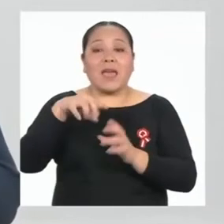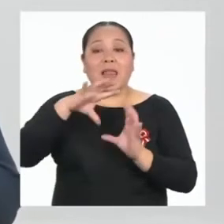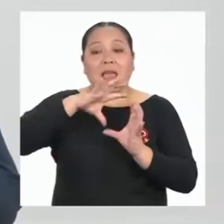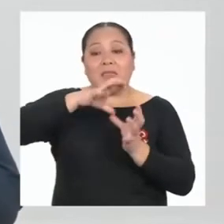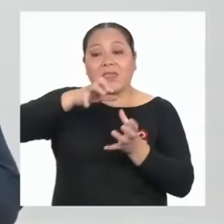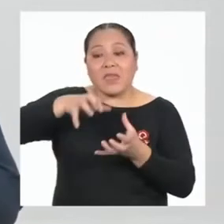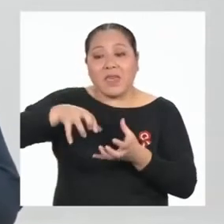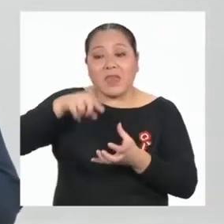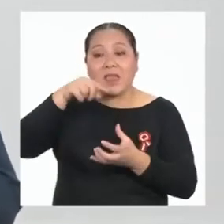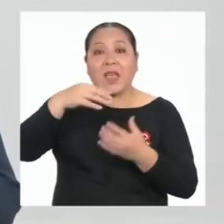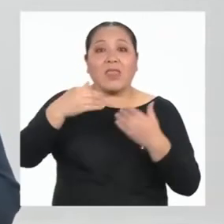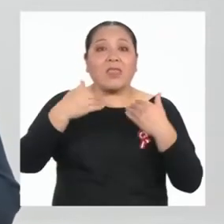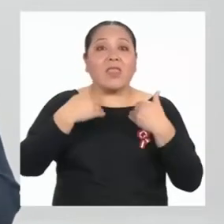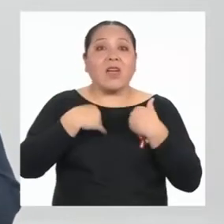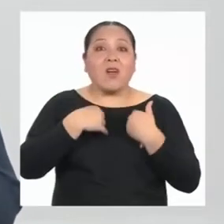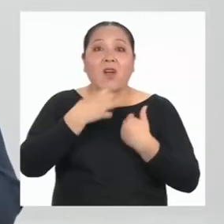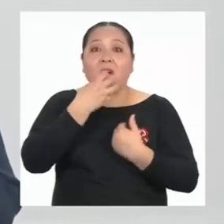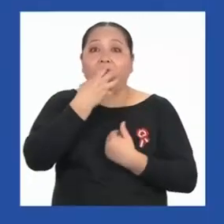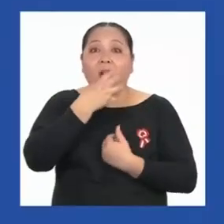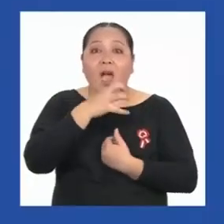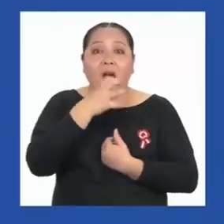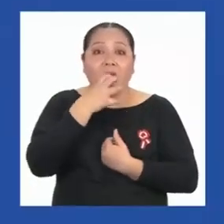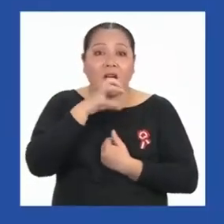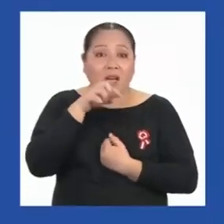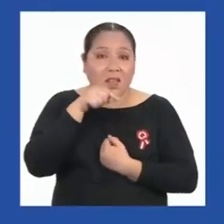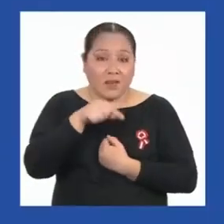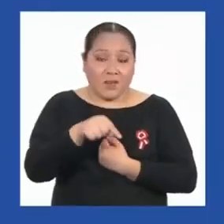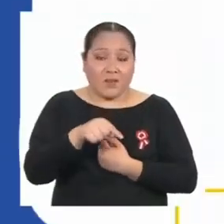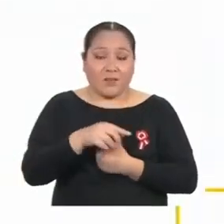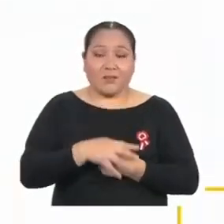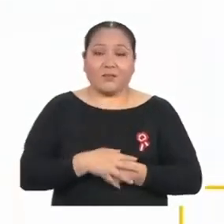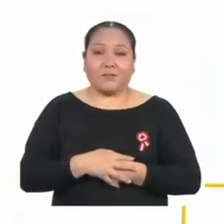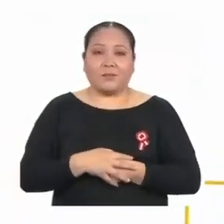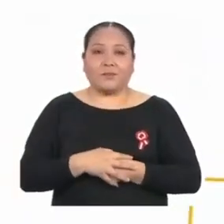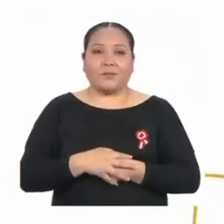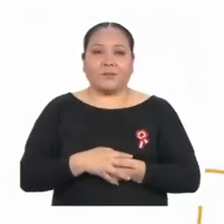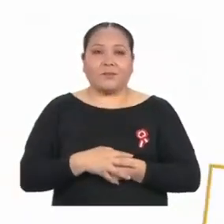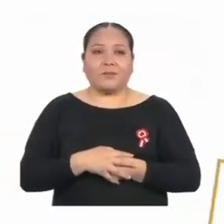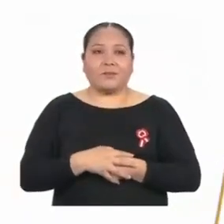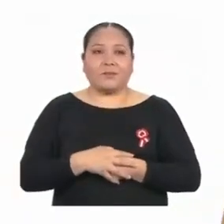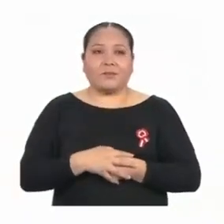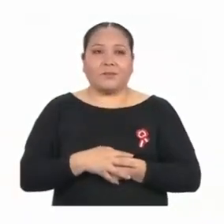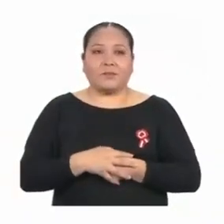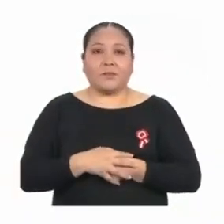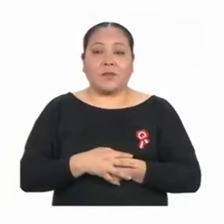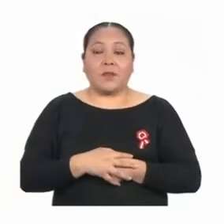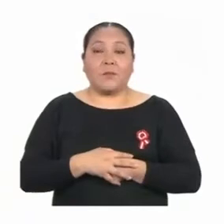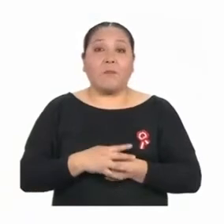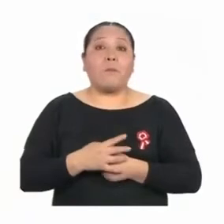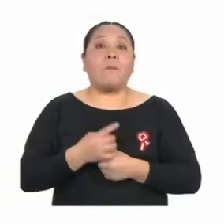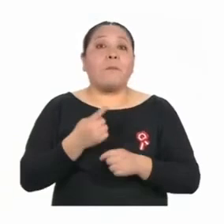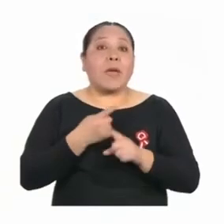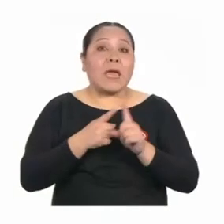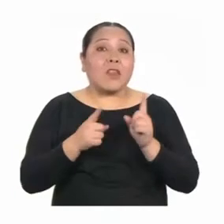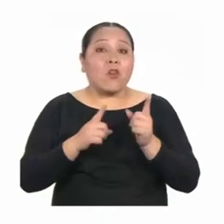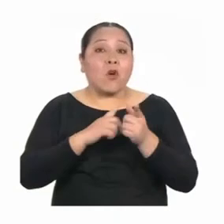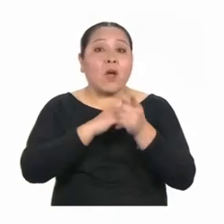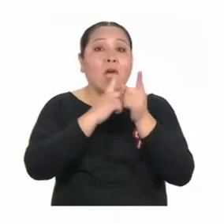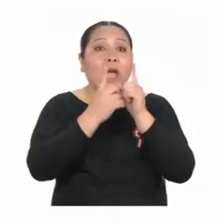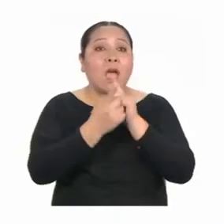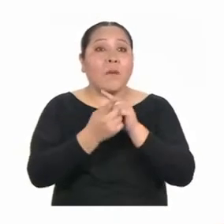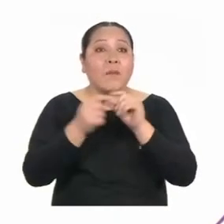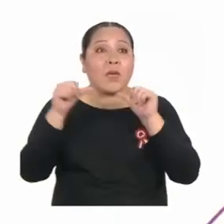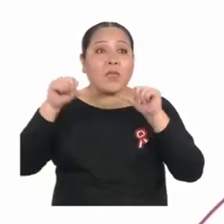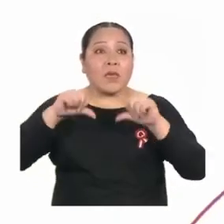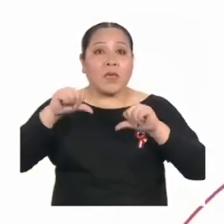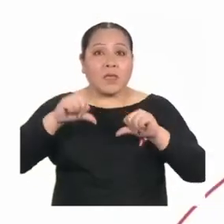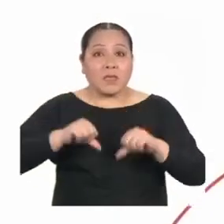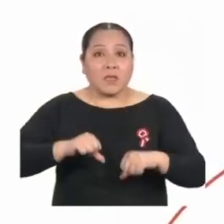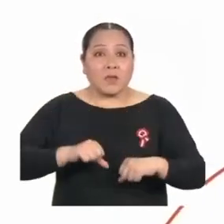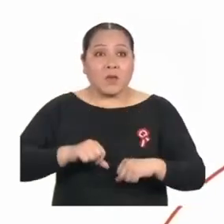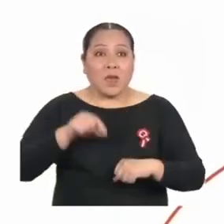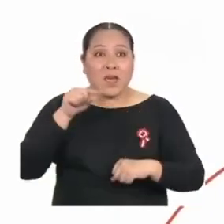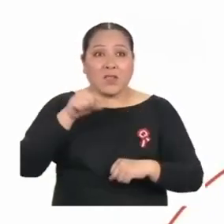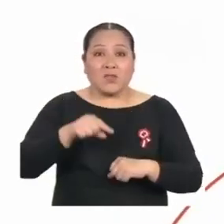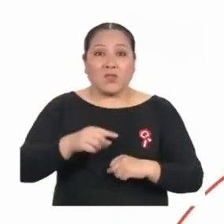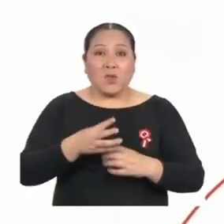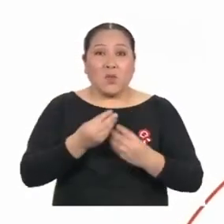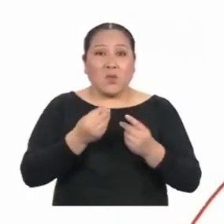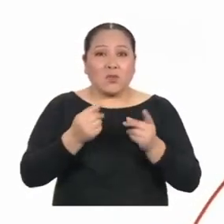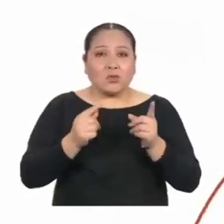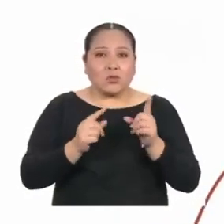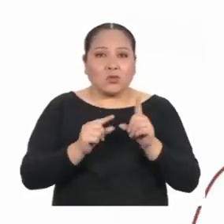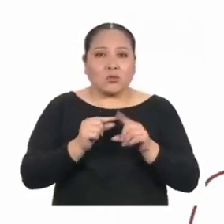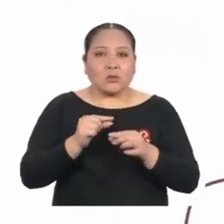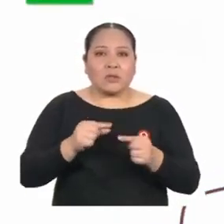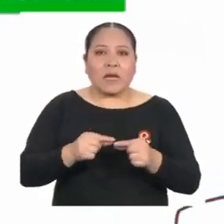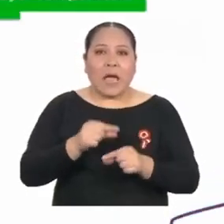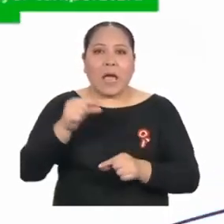Tierra, como un invernadero. Es negativo cuando la concentración de estos gases